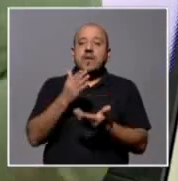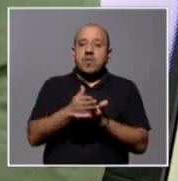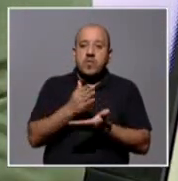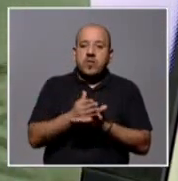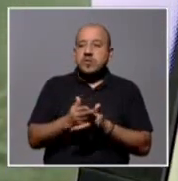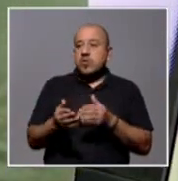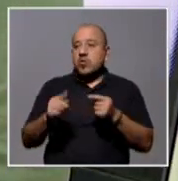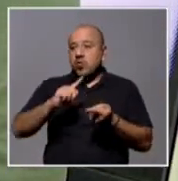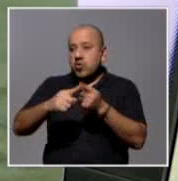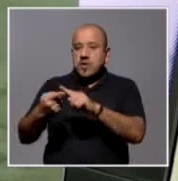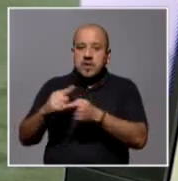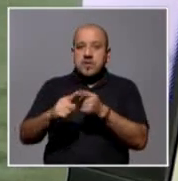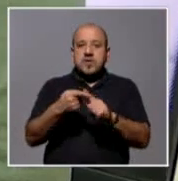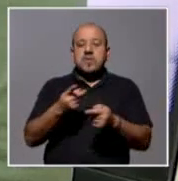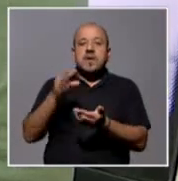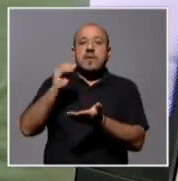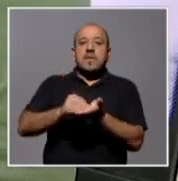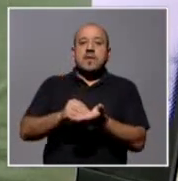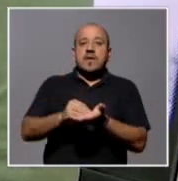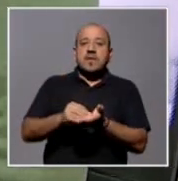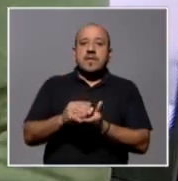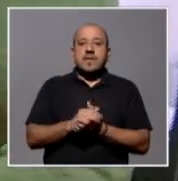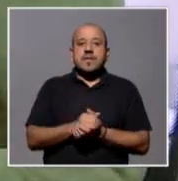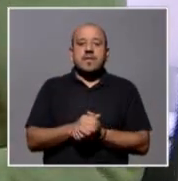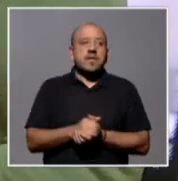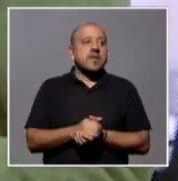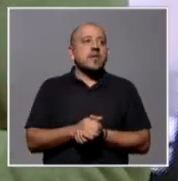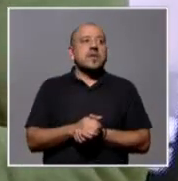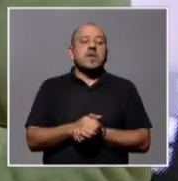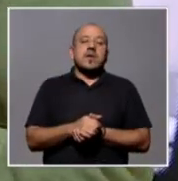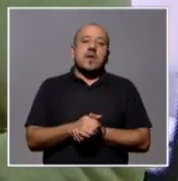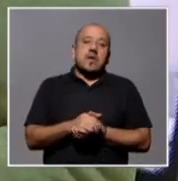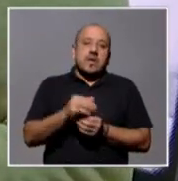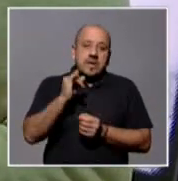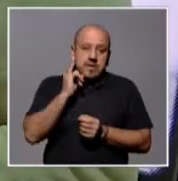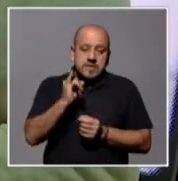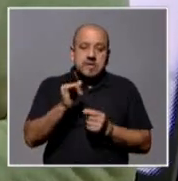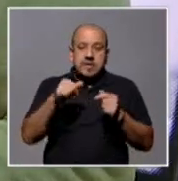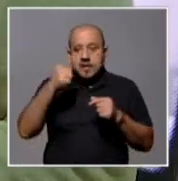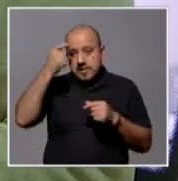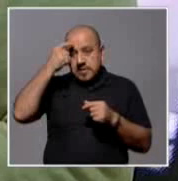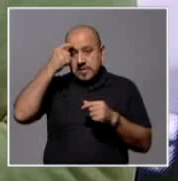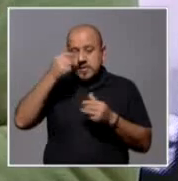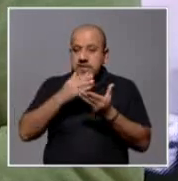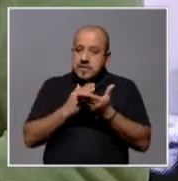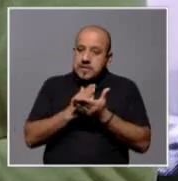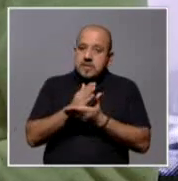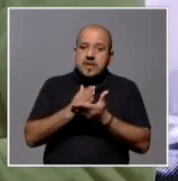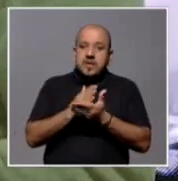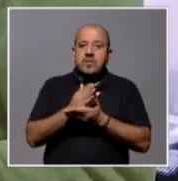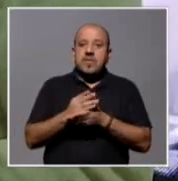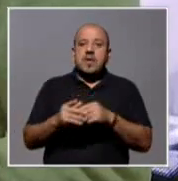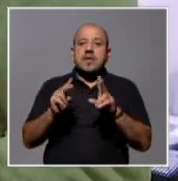de coordinación para aplicar el conocimiento técnico, ¿no? Sí, eso, mira, en ciencia siempre se incuban los valores